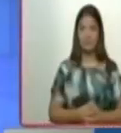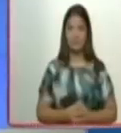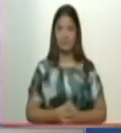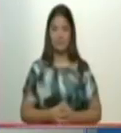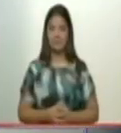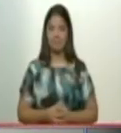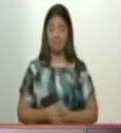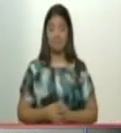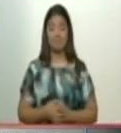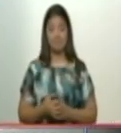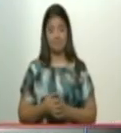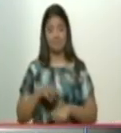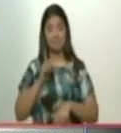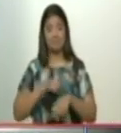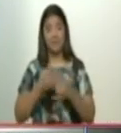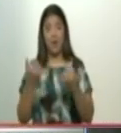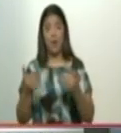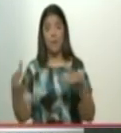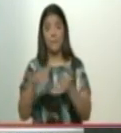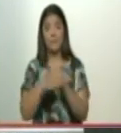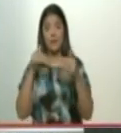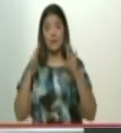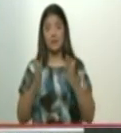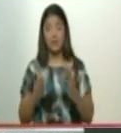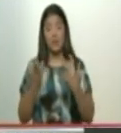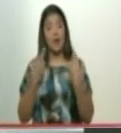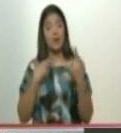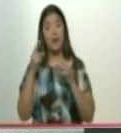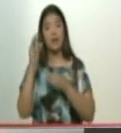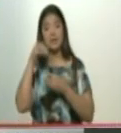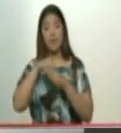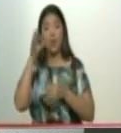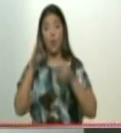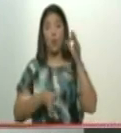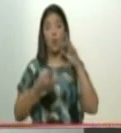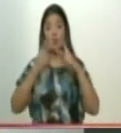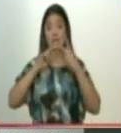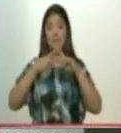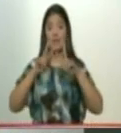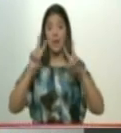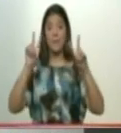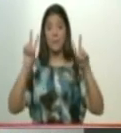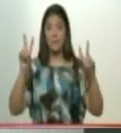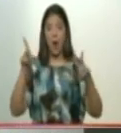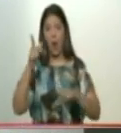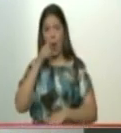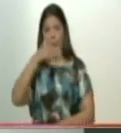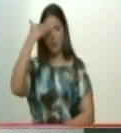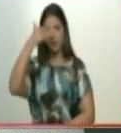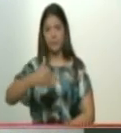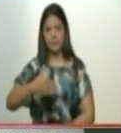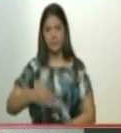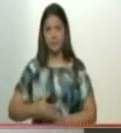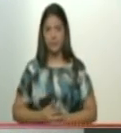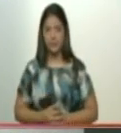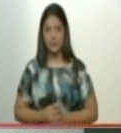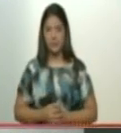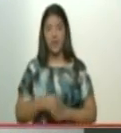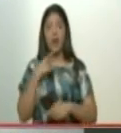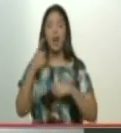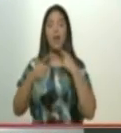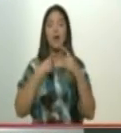Así es, Pedro, y a esta hora el ministro del Poder Popular para Relaciones Interiores, Justicia y Paz, mayor general Gustavo González López,